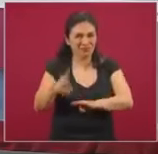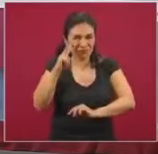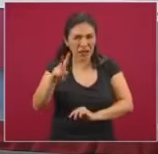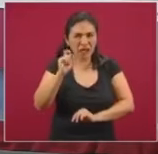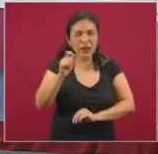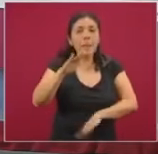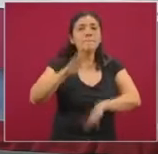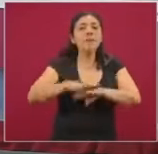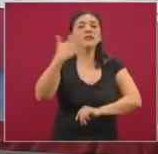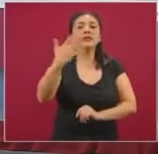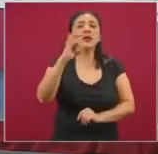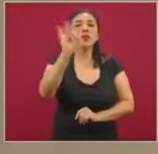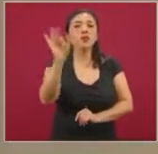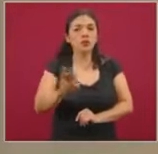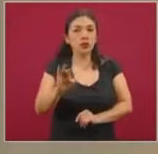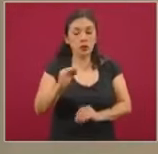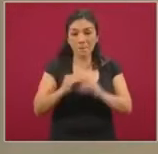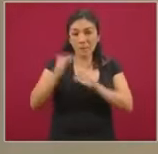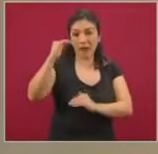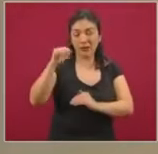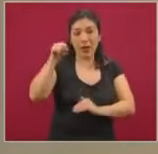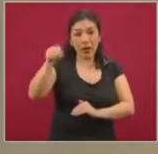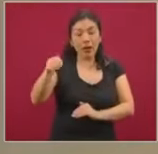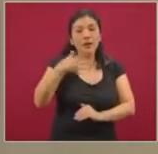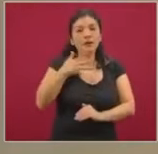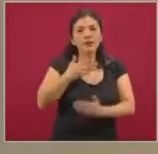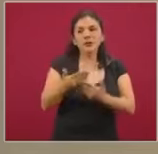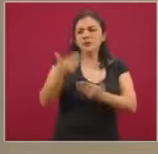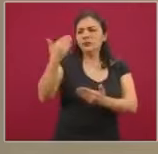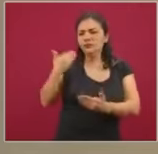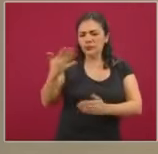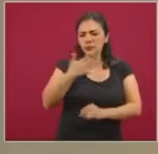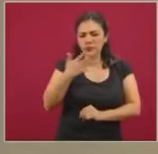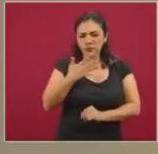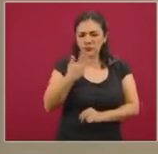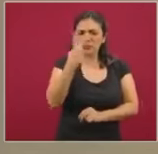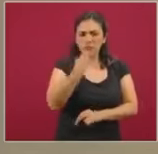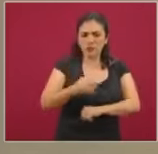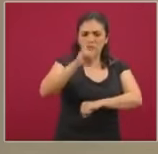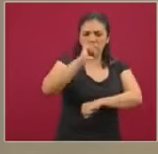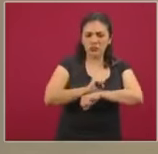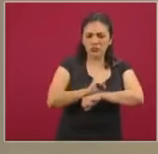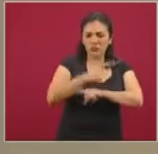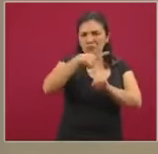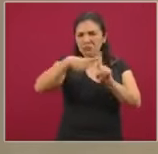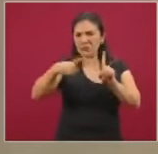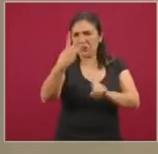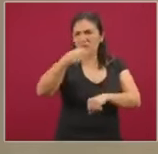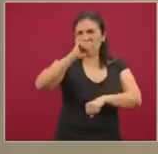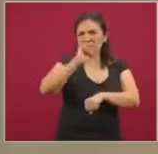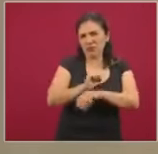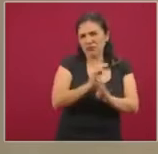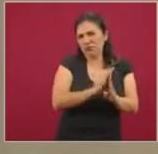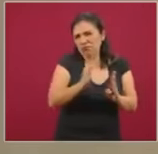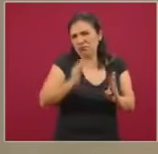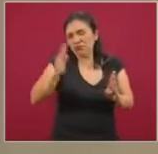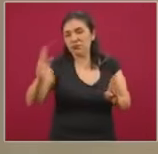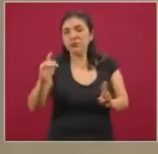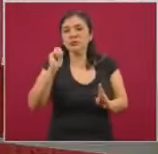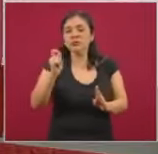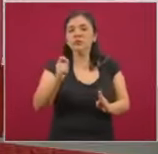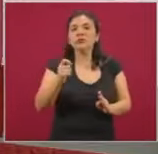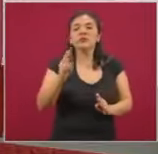de un más 5%, dado que tenemos o teníamos ya dos semanas y media, tres semanas prácticamente en